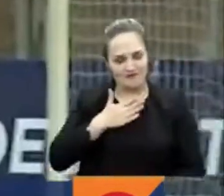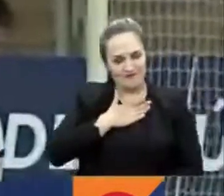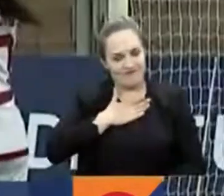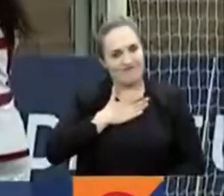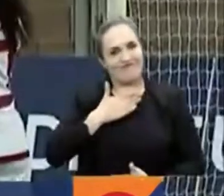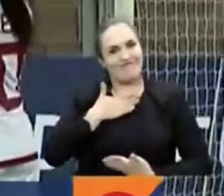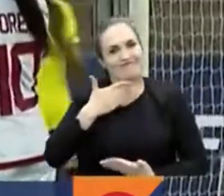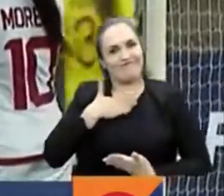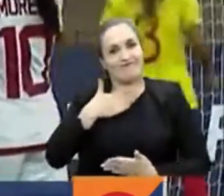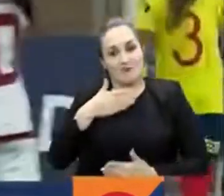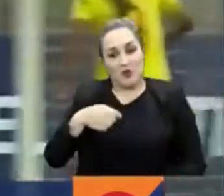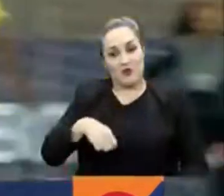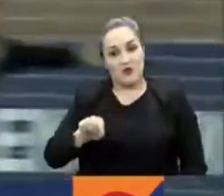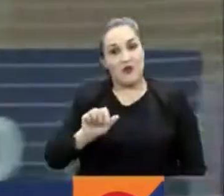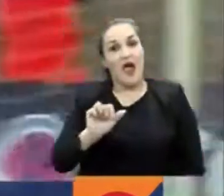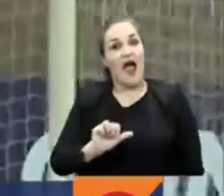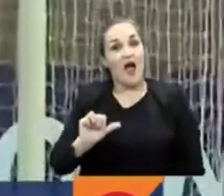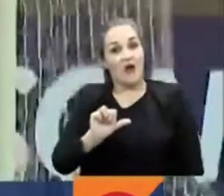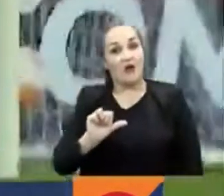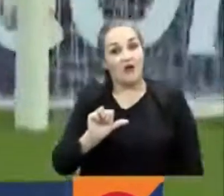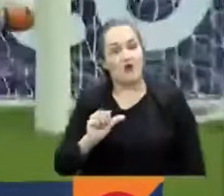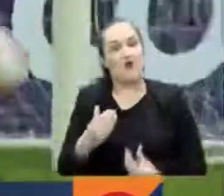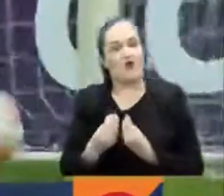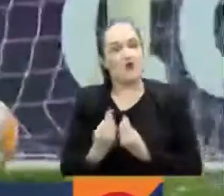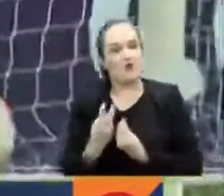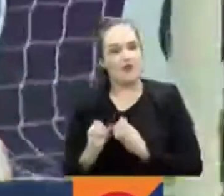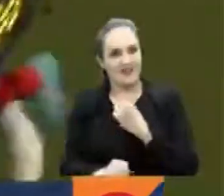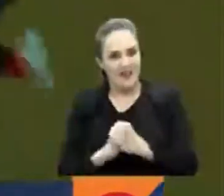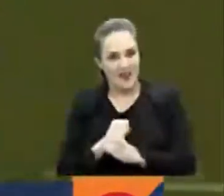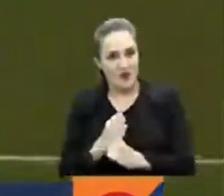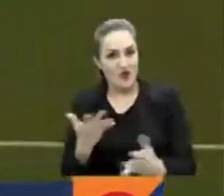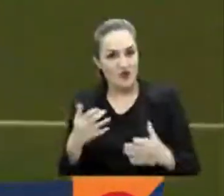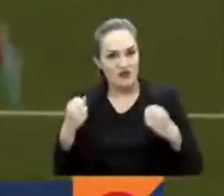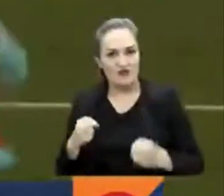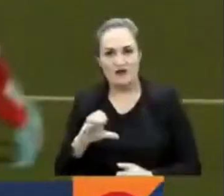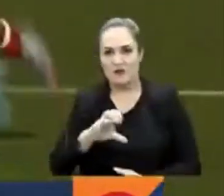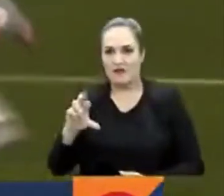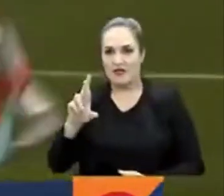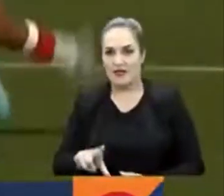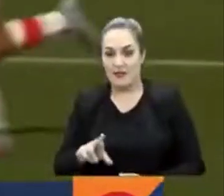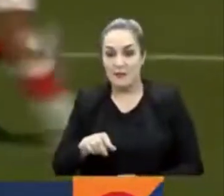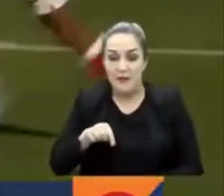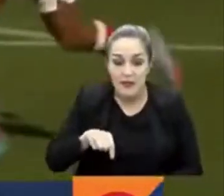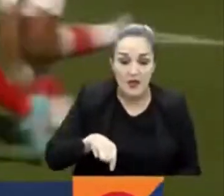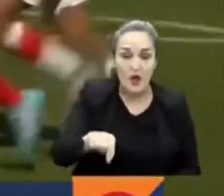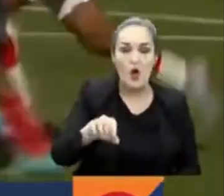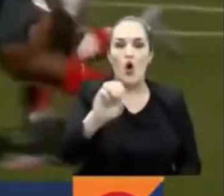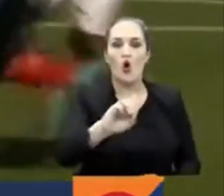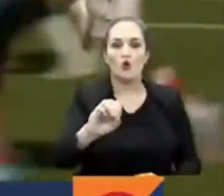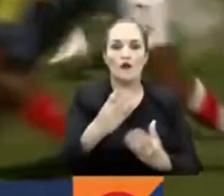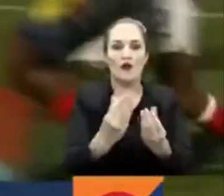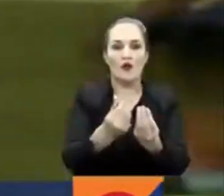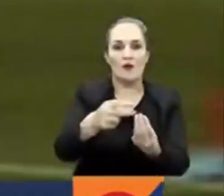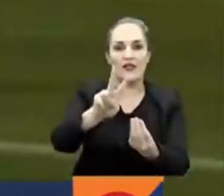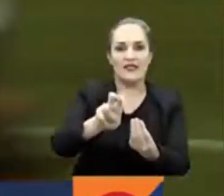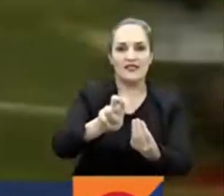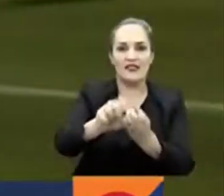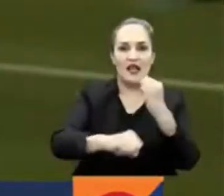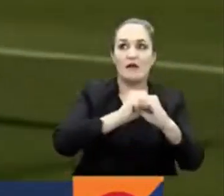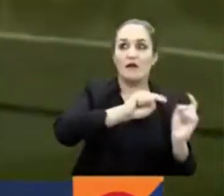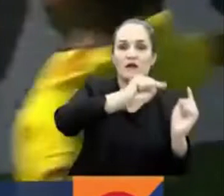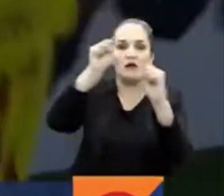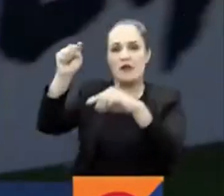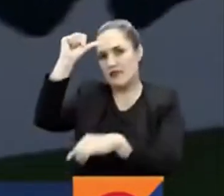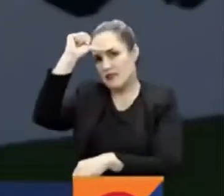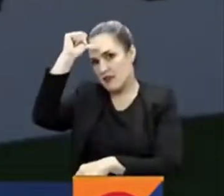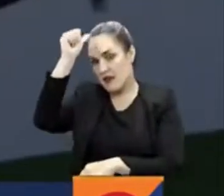estamos para agosto en Costa Rica con la sub-20 y para octubre en la India con la sub-17. Y este es el tercero de 5 retos